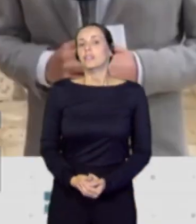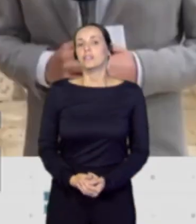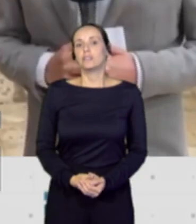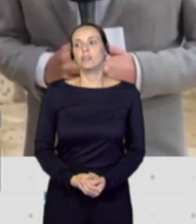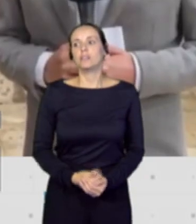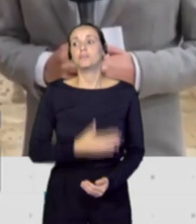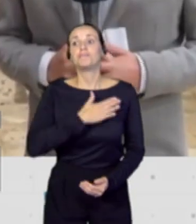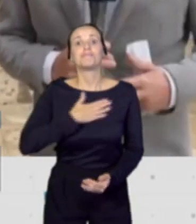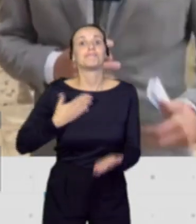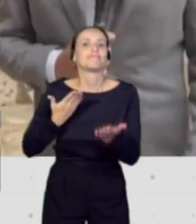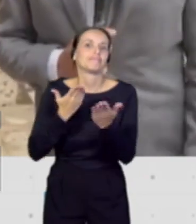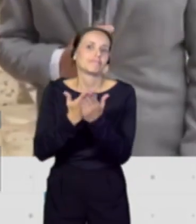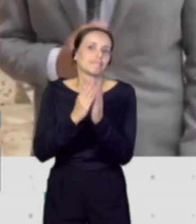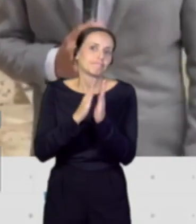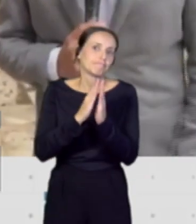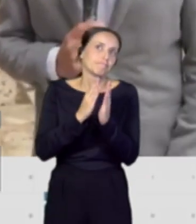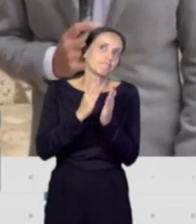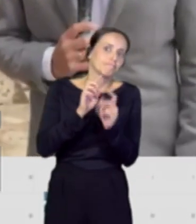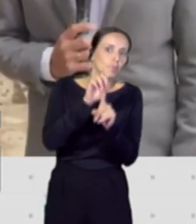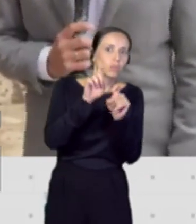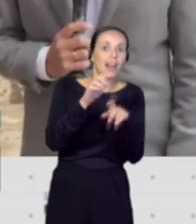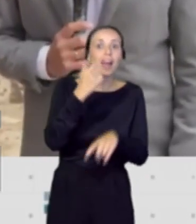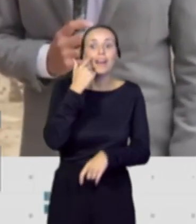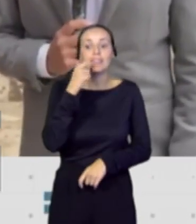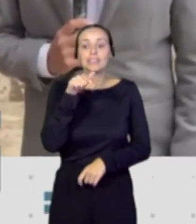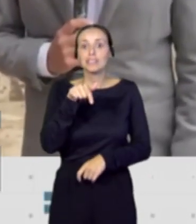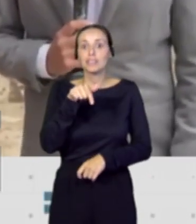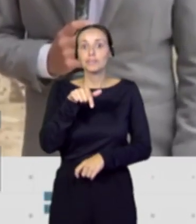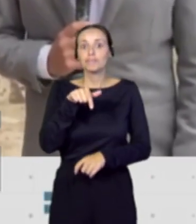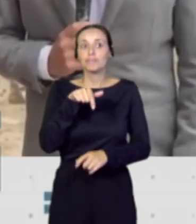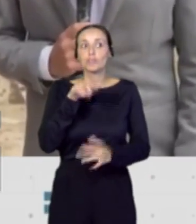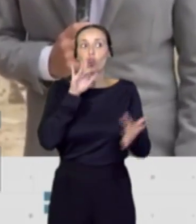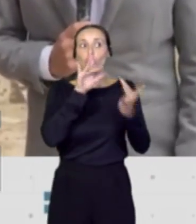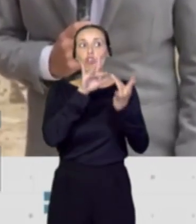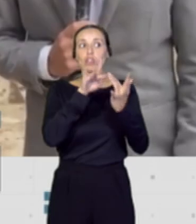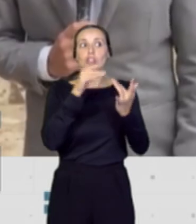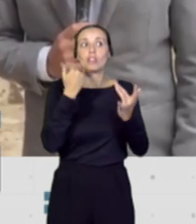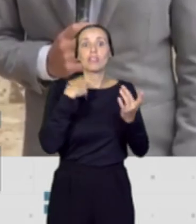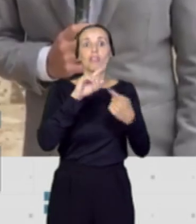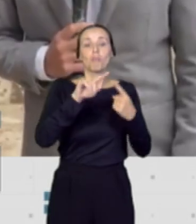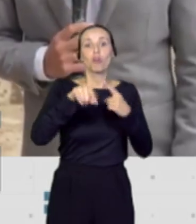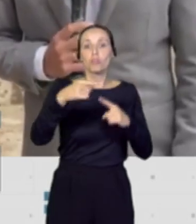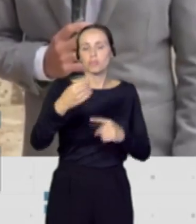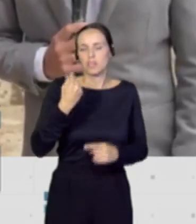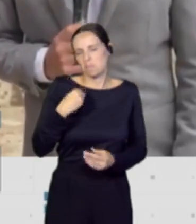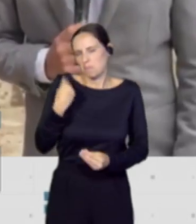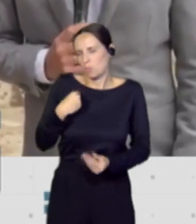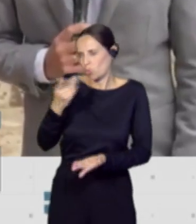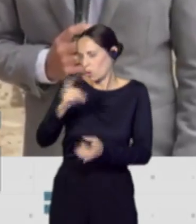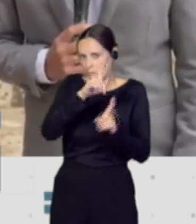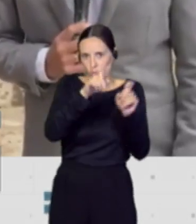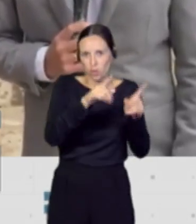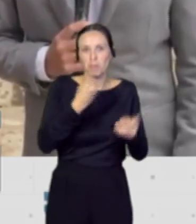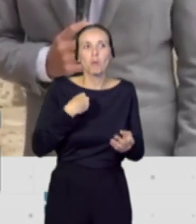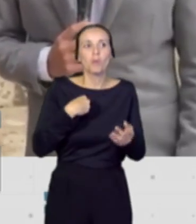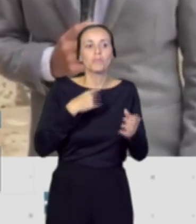principio, plantearle pues si esto va a tener repercusiones. Bueno, tú mismo se lo has planteado, Efrén, esa colaboración